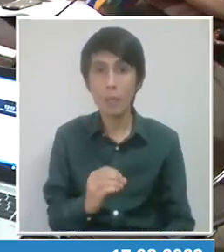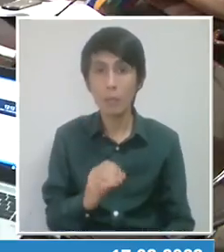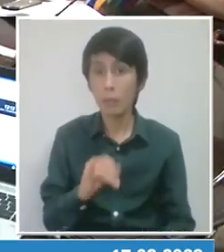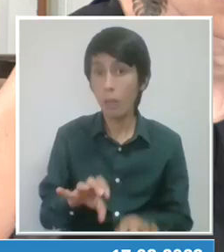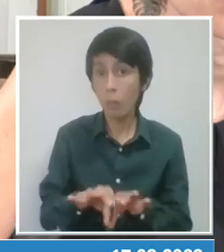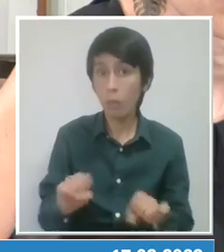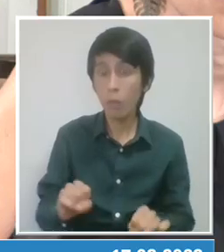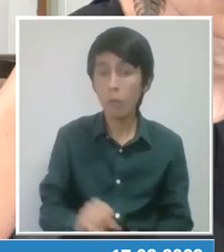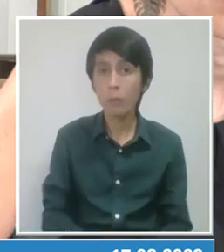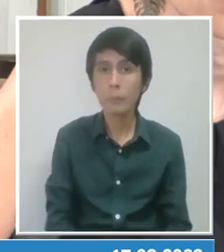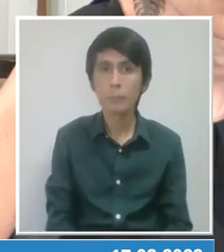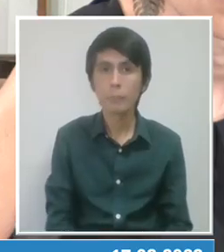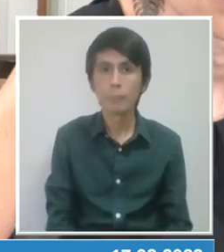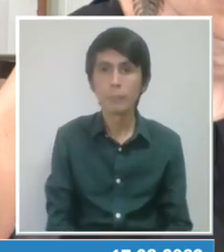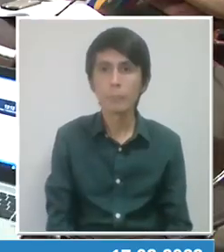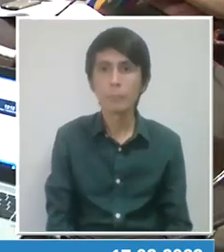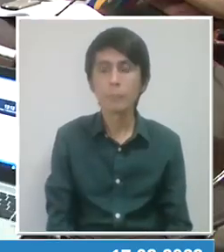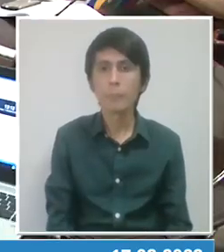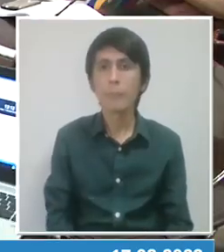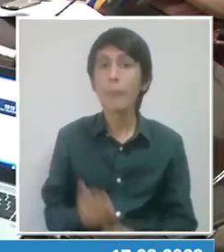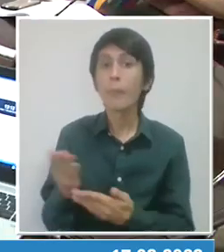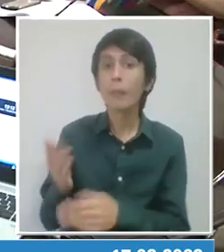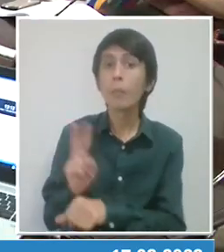Sí. Profesor Sea, tiene usted la palabra.